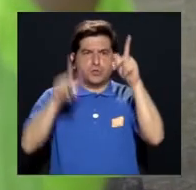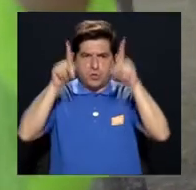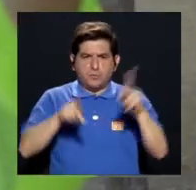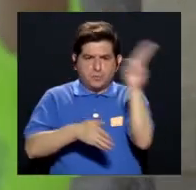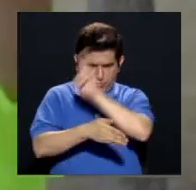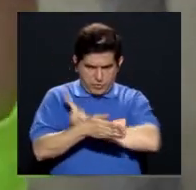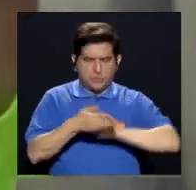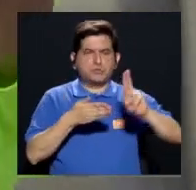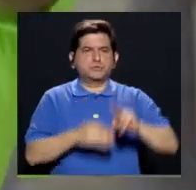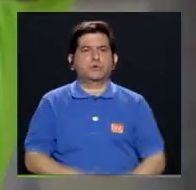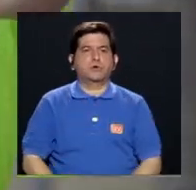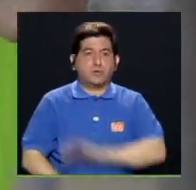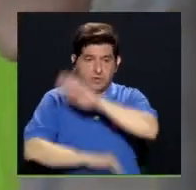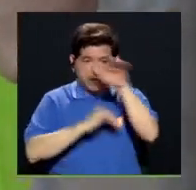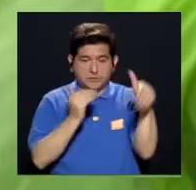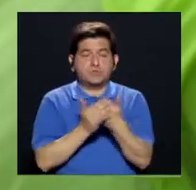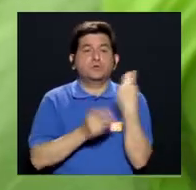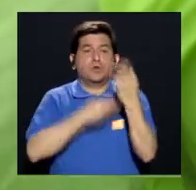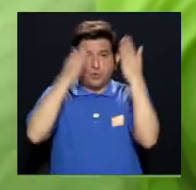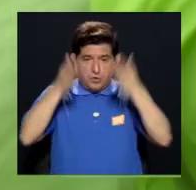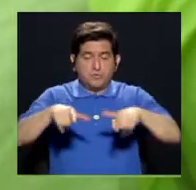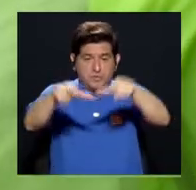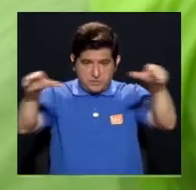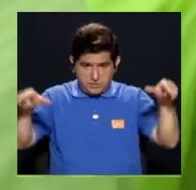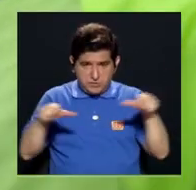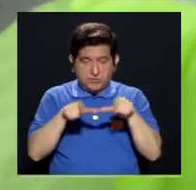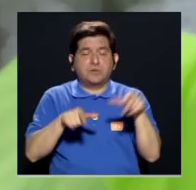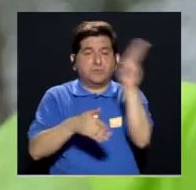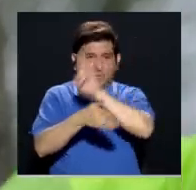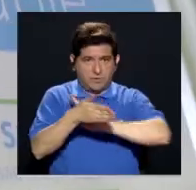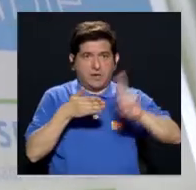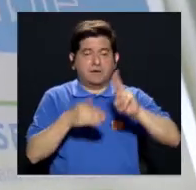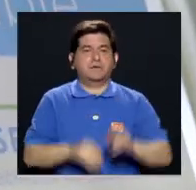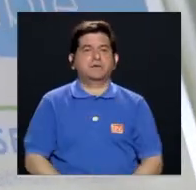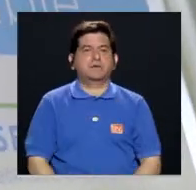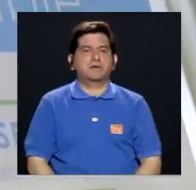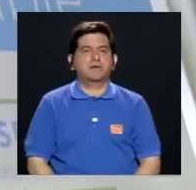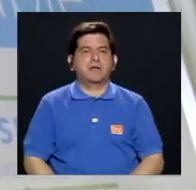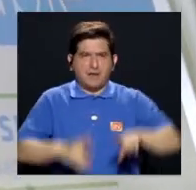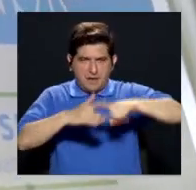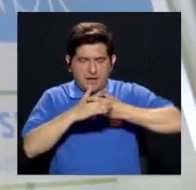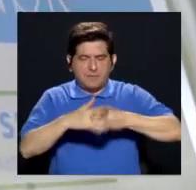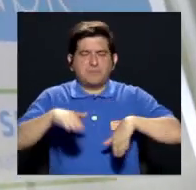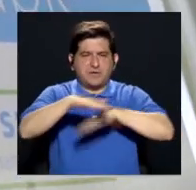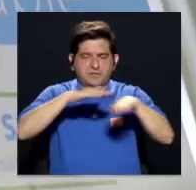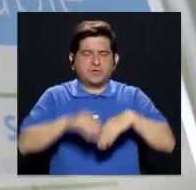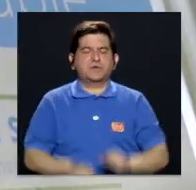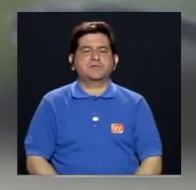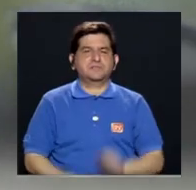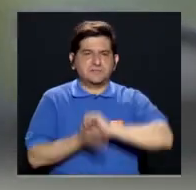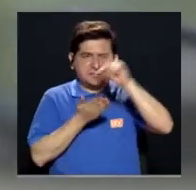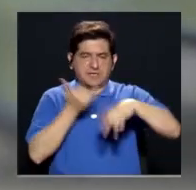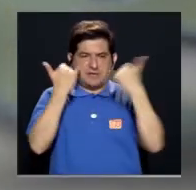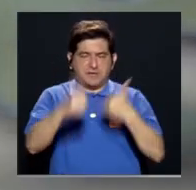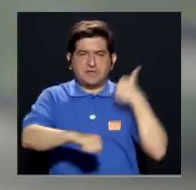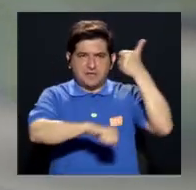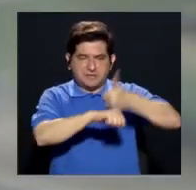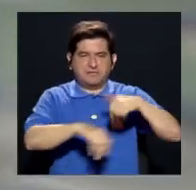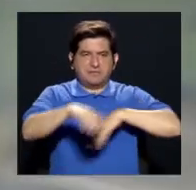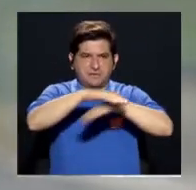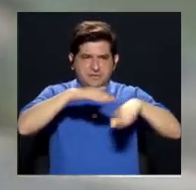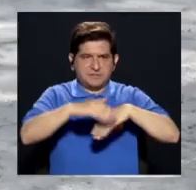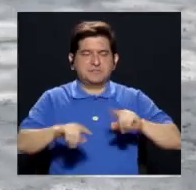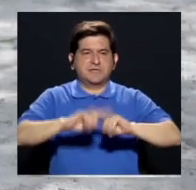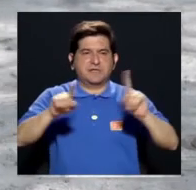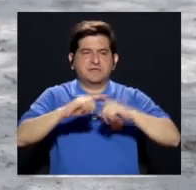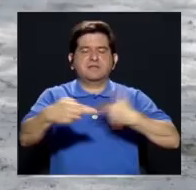comunidad universitaria, sino para los vecinos cercanos a la universidad. Se inició en la sede Rodrigo Facio y ya se están incorporando en sedes